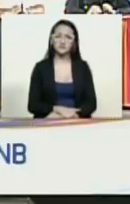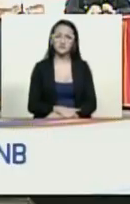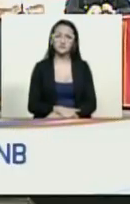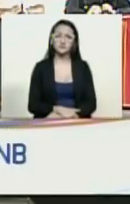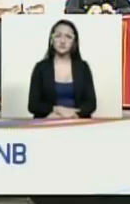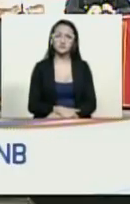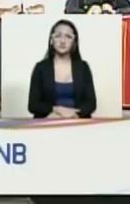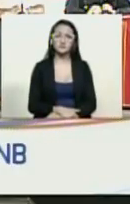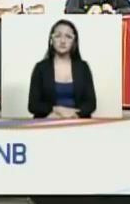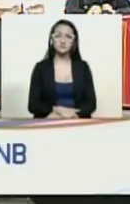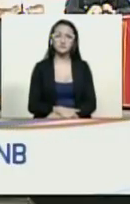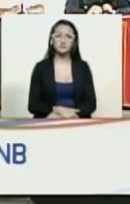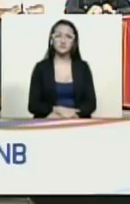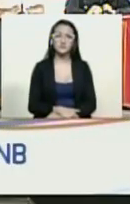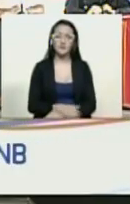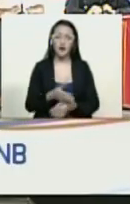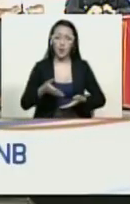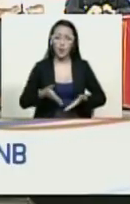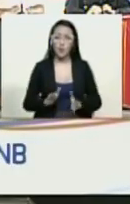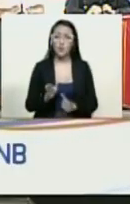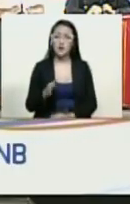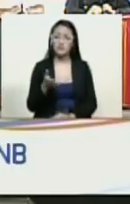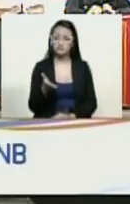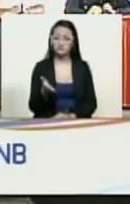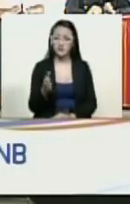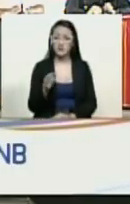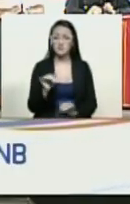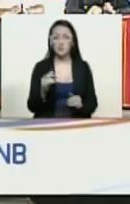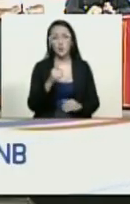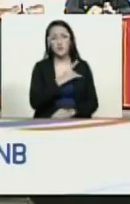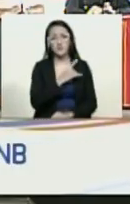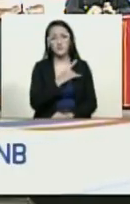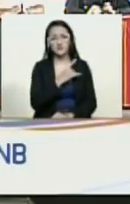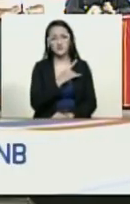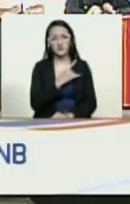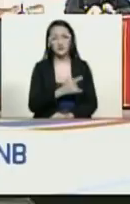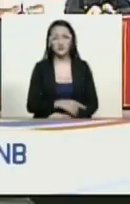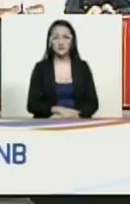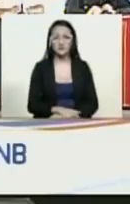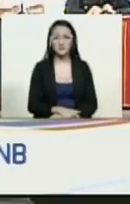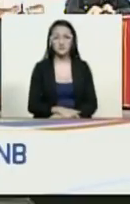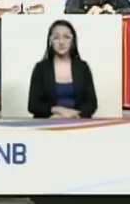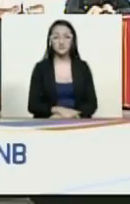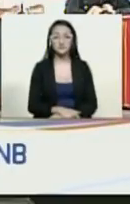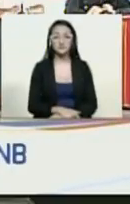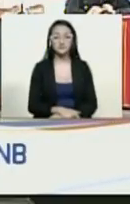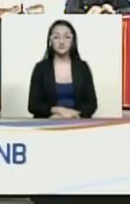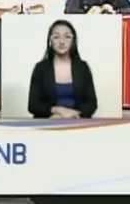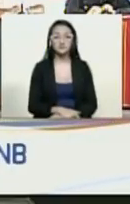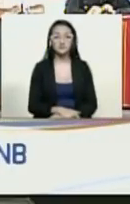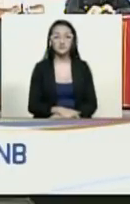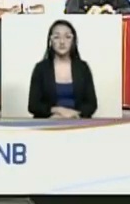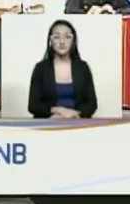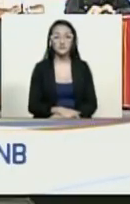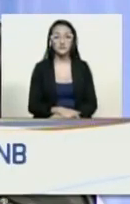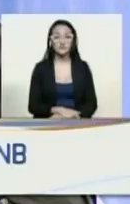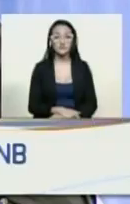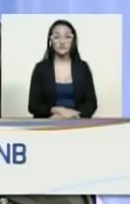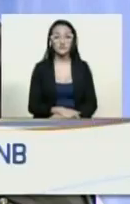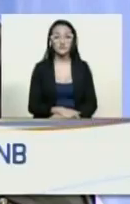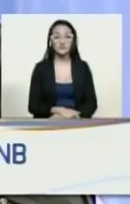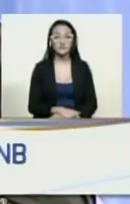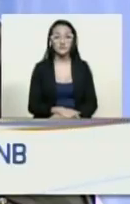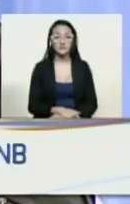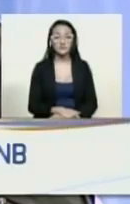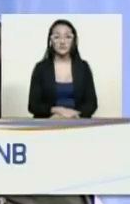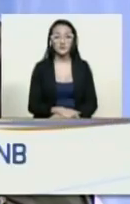Y la cuna es la universidad, sin lugar a duda. Aquí ustedes se forjan